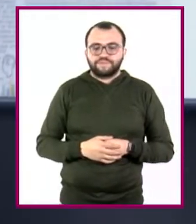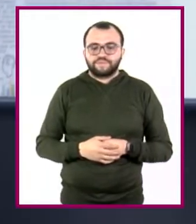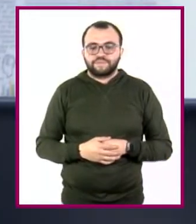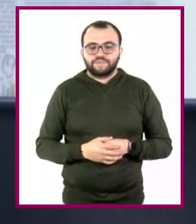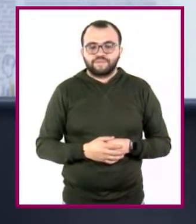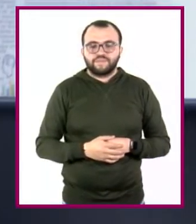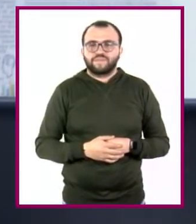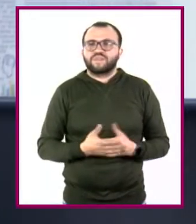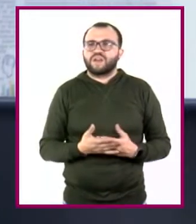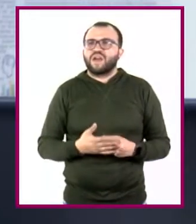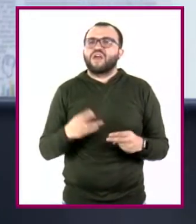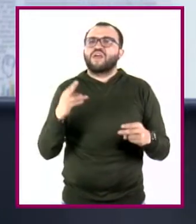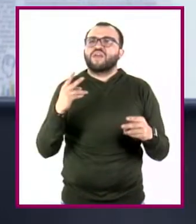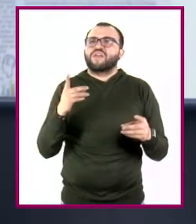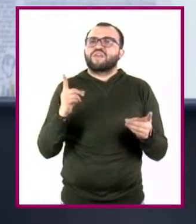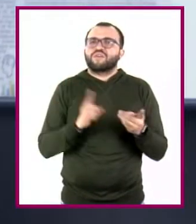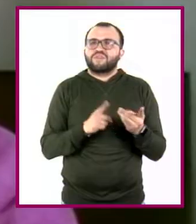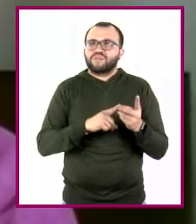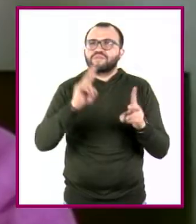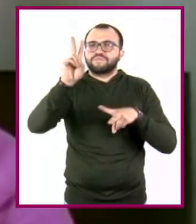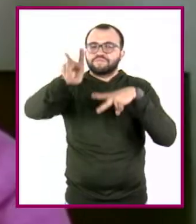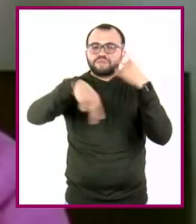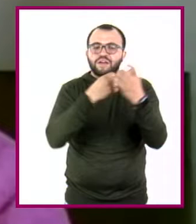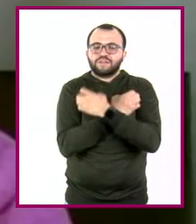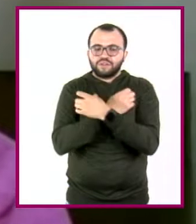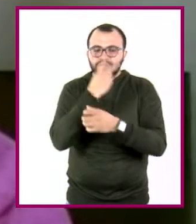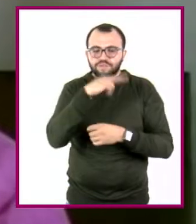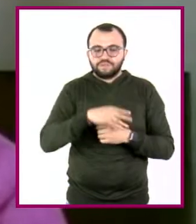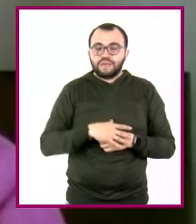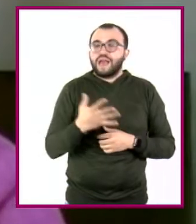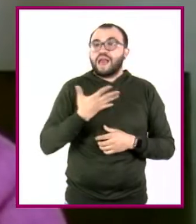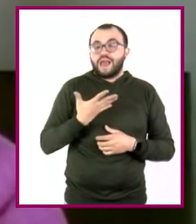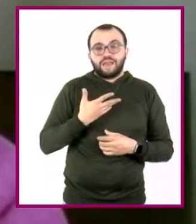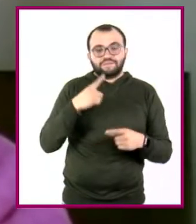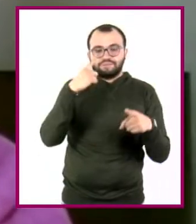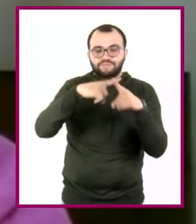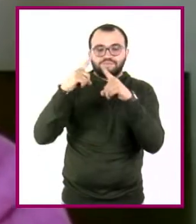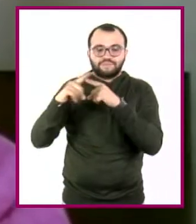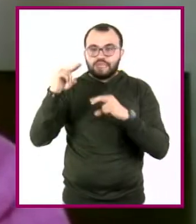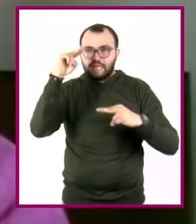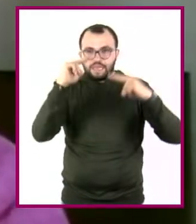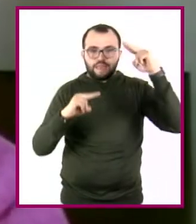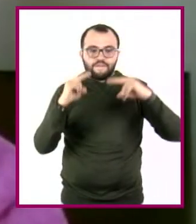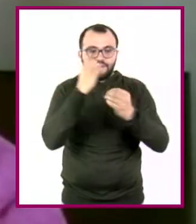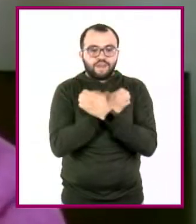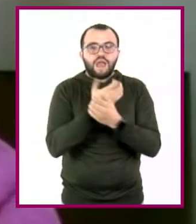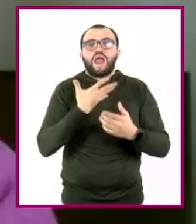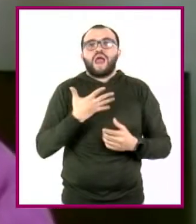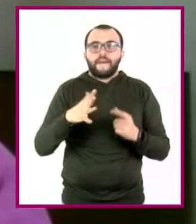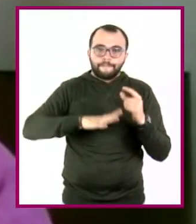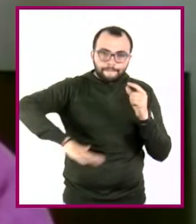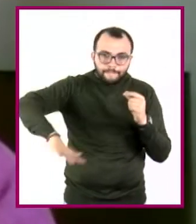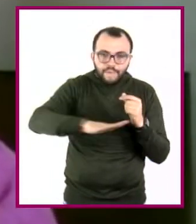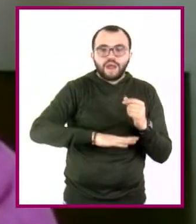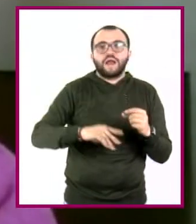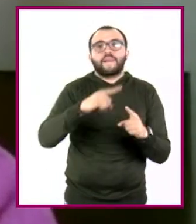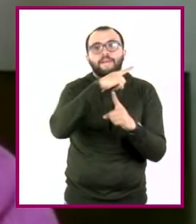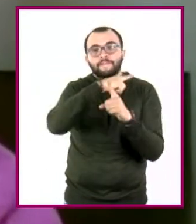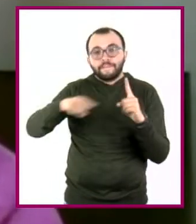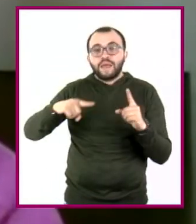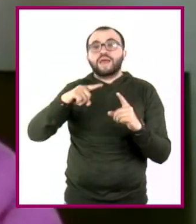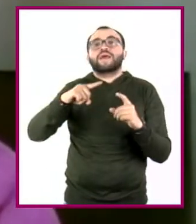¿Hacia dónde va la educación en México? Hay distintos niveles educativos, hay educación básica, educación media,